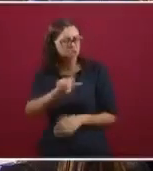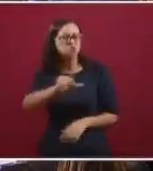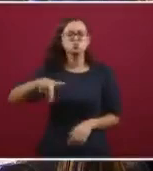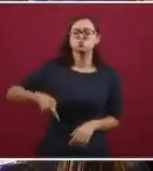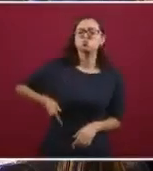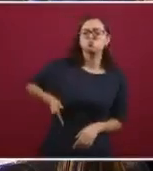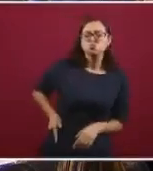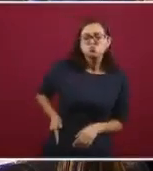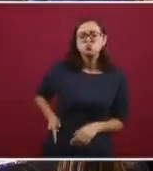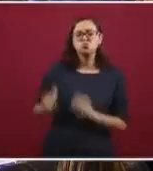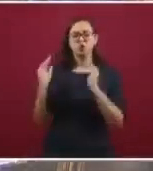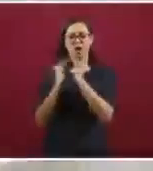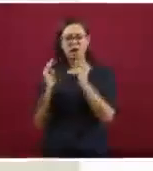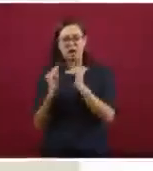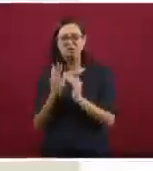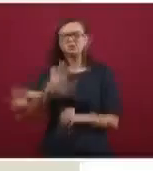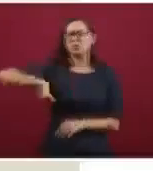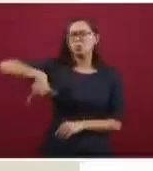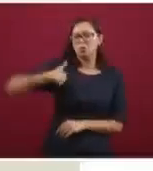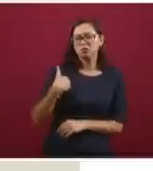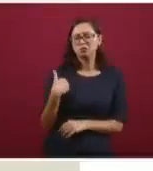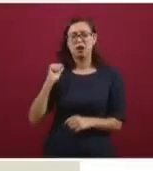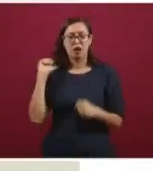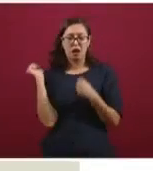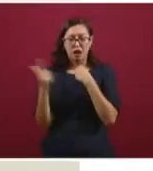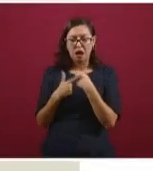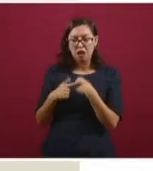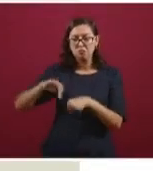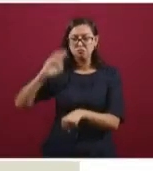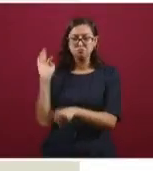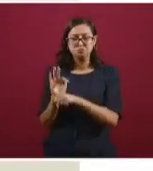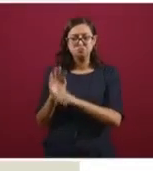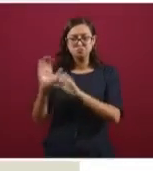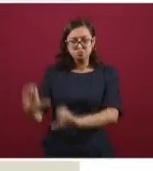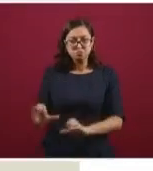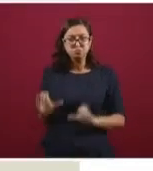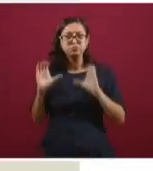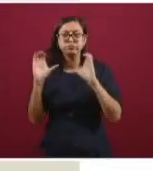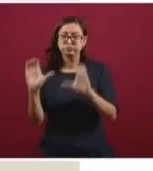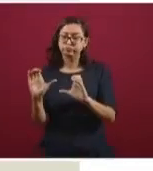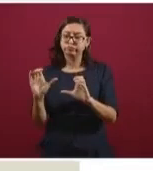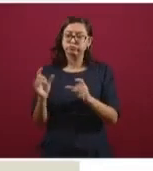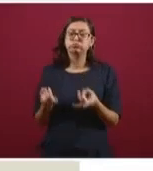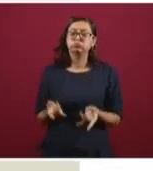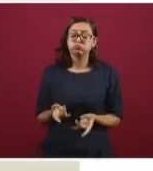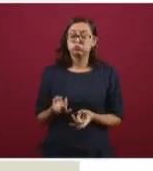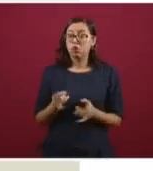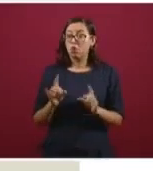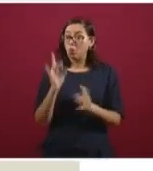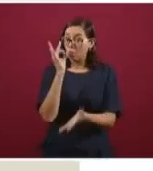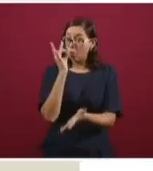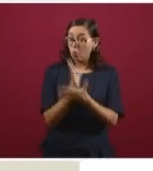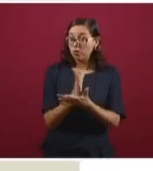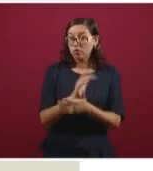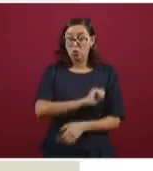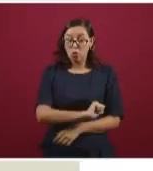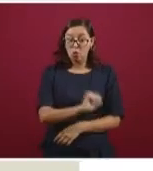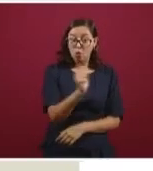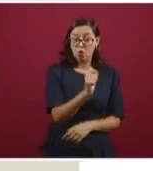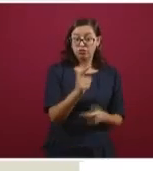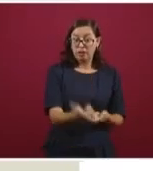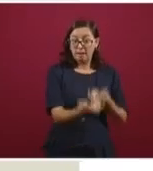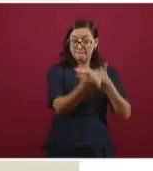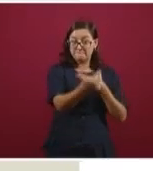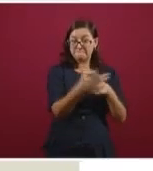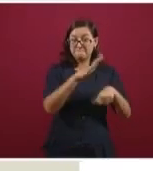armas en su domicilio para su seguridad y legítima defensa, con excepción de las prohibidas y reservadas para